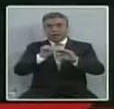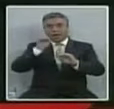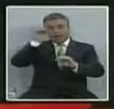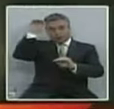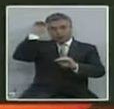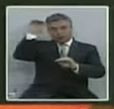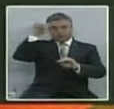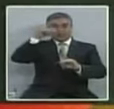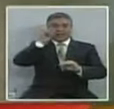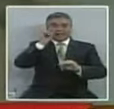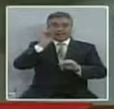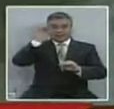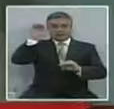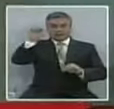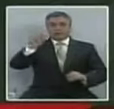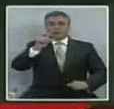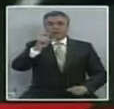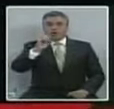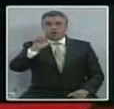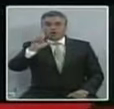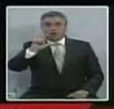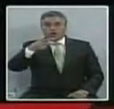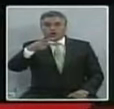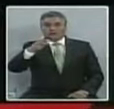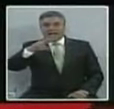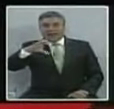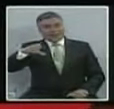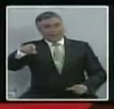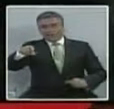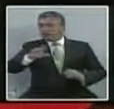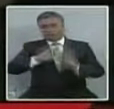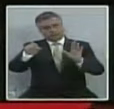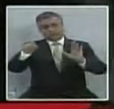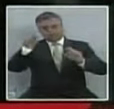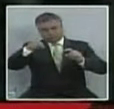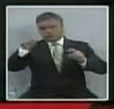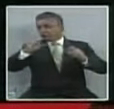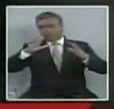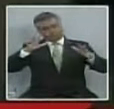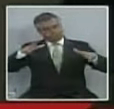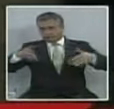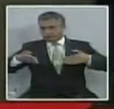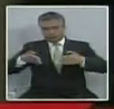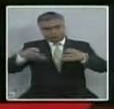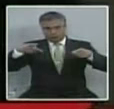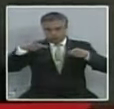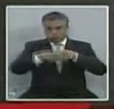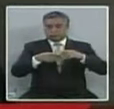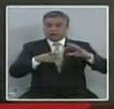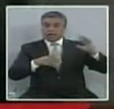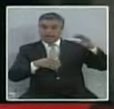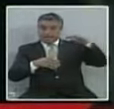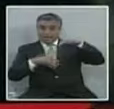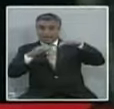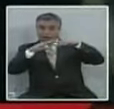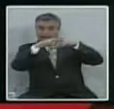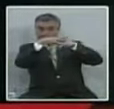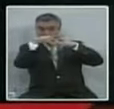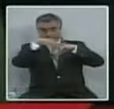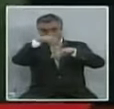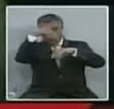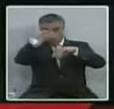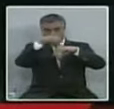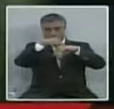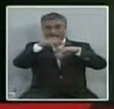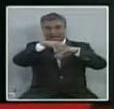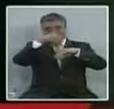en Colchane. En Colchane la carretera está cortada. Y los aeropuertos menores exactamente en el morro de Arica. Y el aeropuerto de